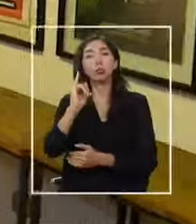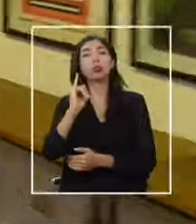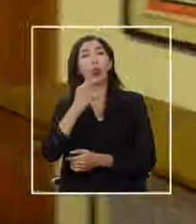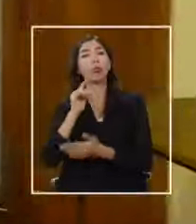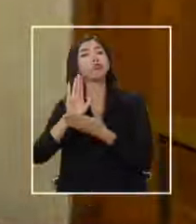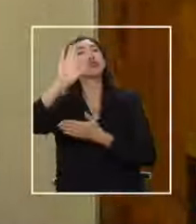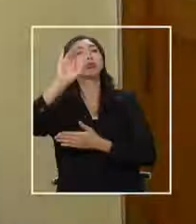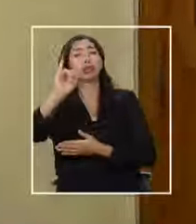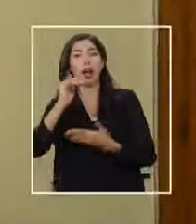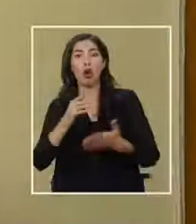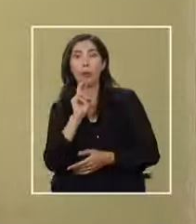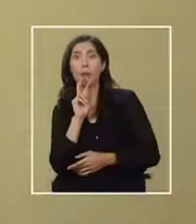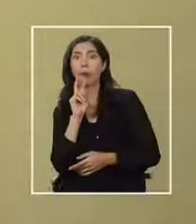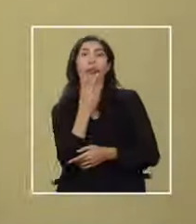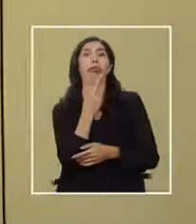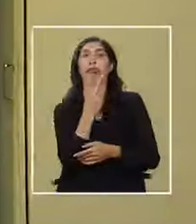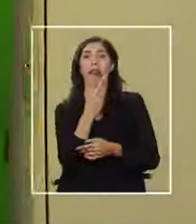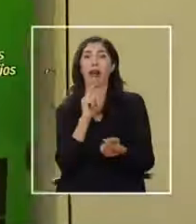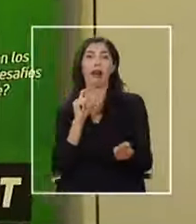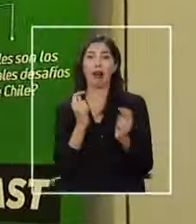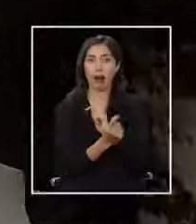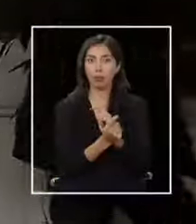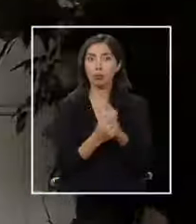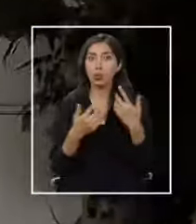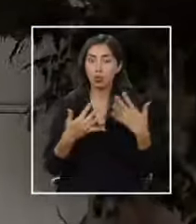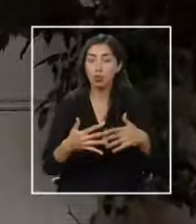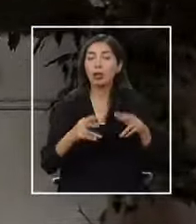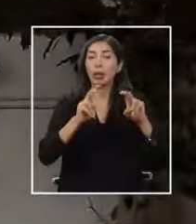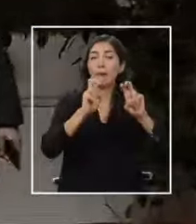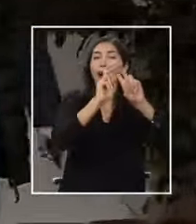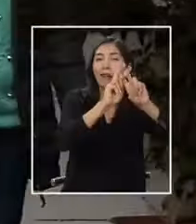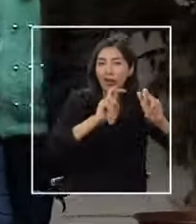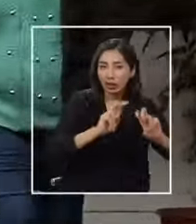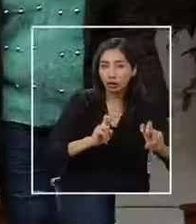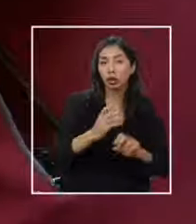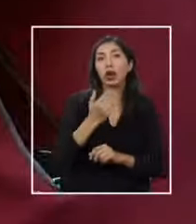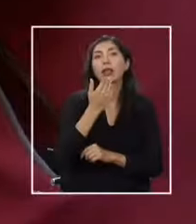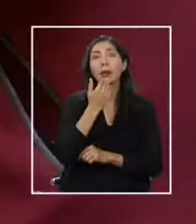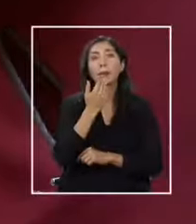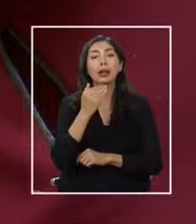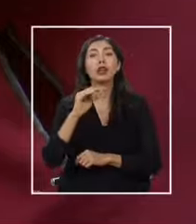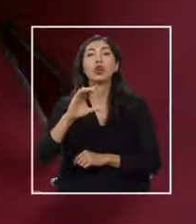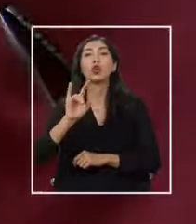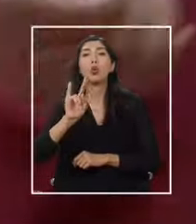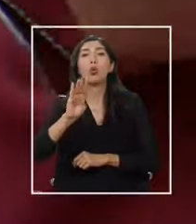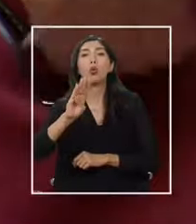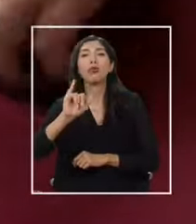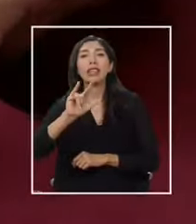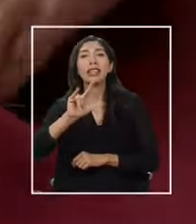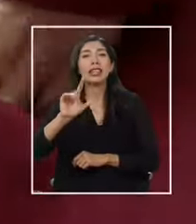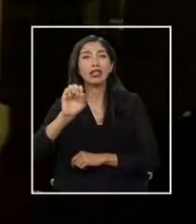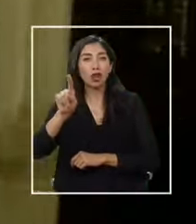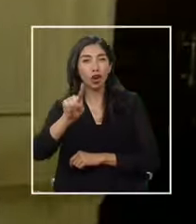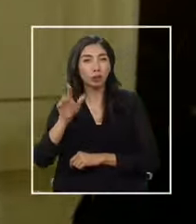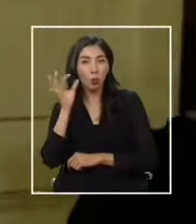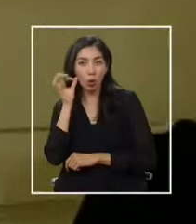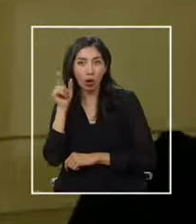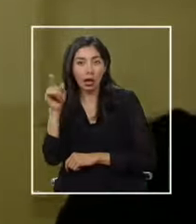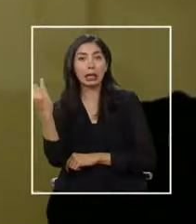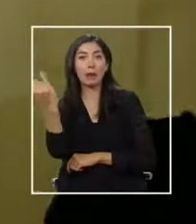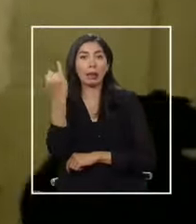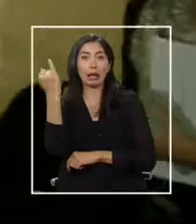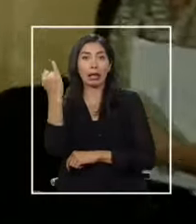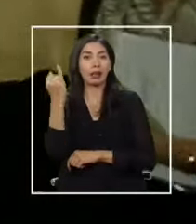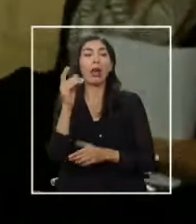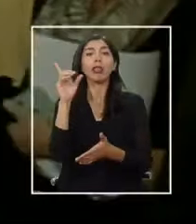El giro fue total y el factor judicial no es el único. La irrupción de Marcela Cubillos, que de inmediato y como independiente ganó apoyos en toda